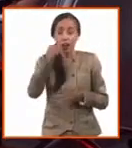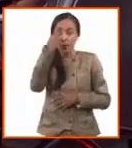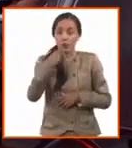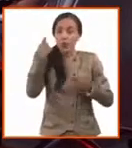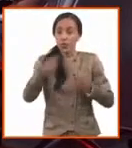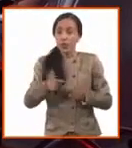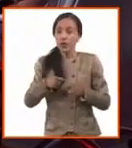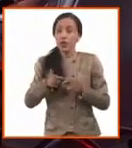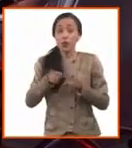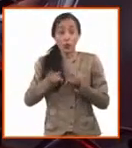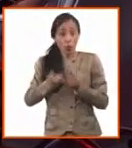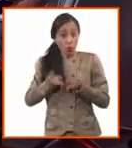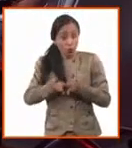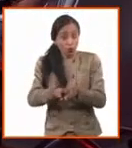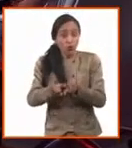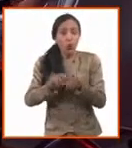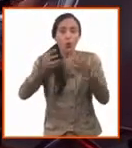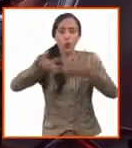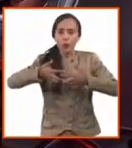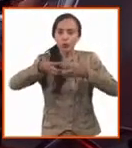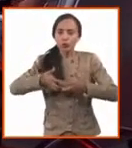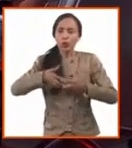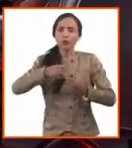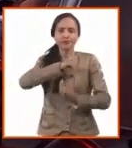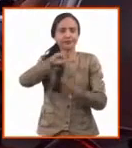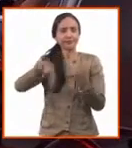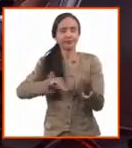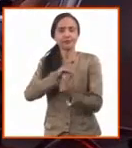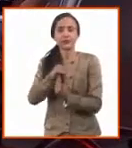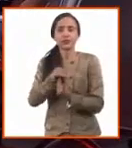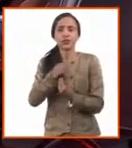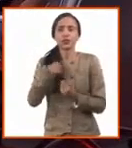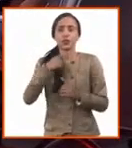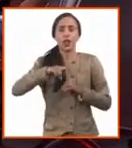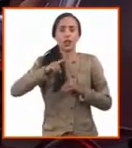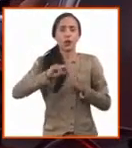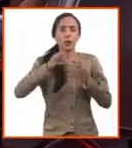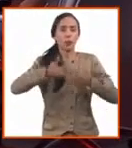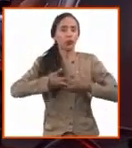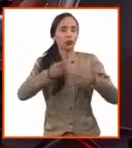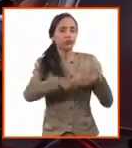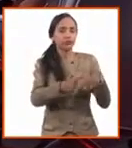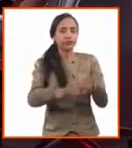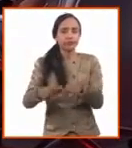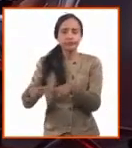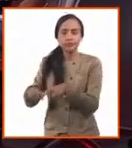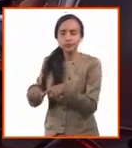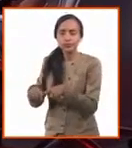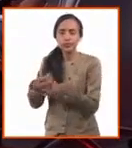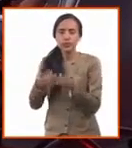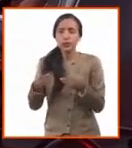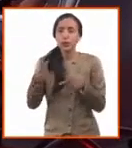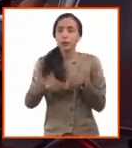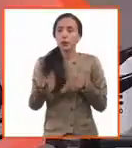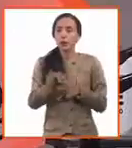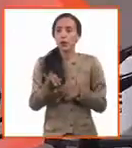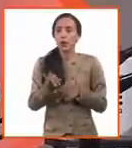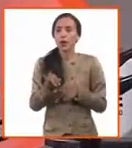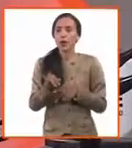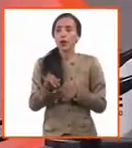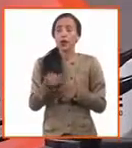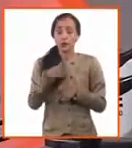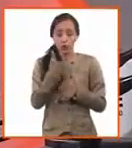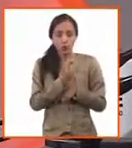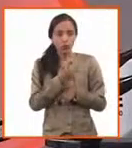producción que avanza y no haría como una tarea adecuadas y solamente fuéramos a la vez productoras de artículos de materia prima y nos fuéramos a la vez productores de hombres